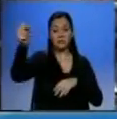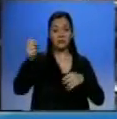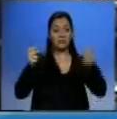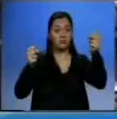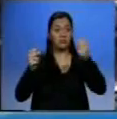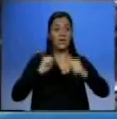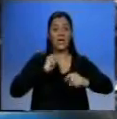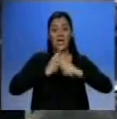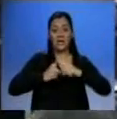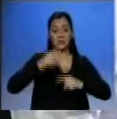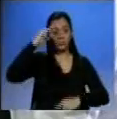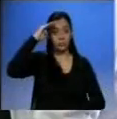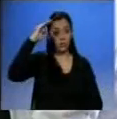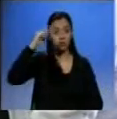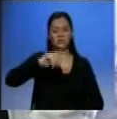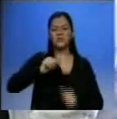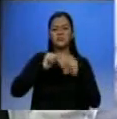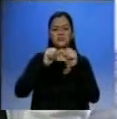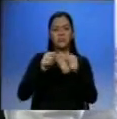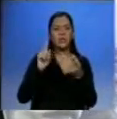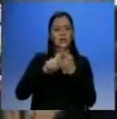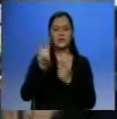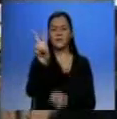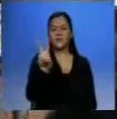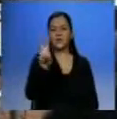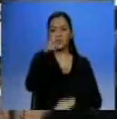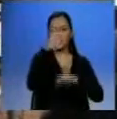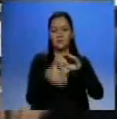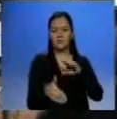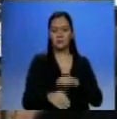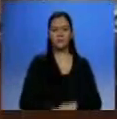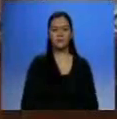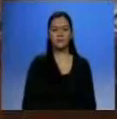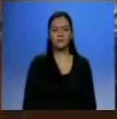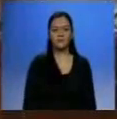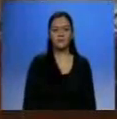policías se prevé dure hasta el viernes. Valeria Villarroel, Gama Noticias.